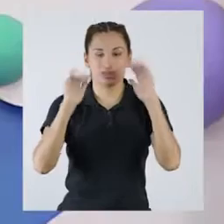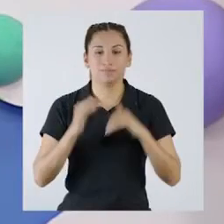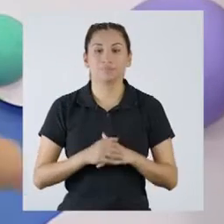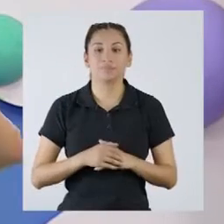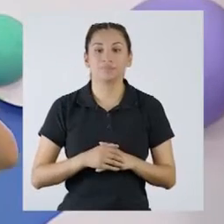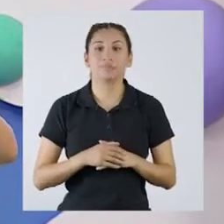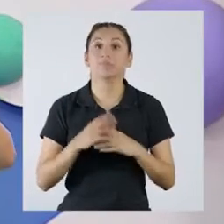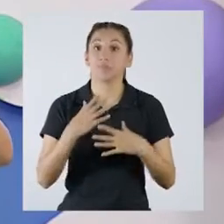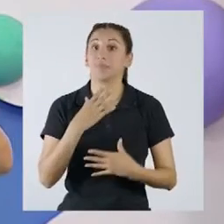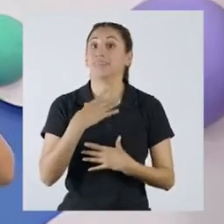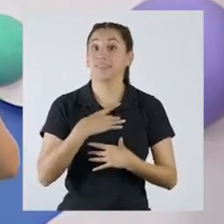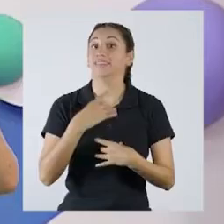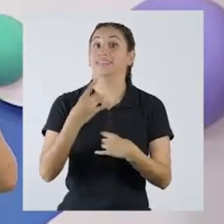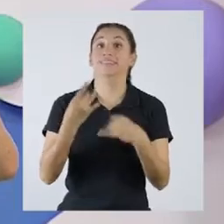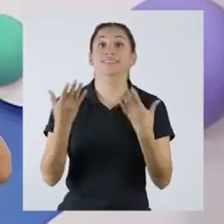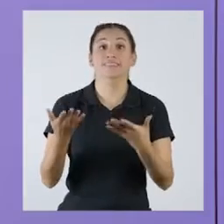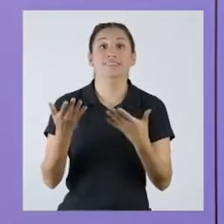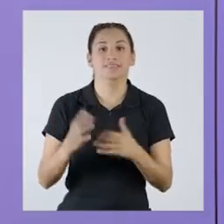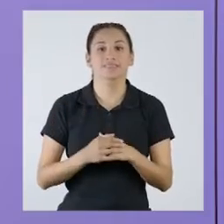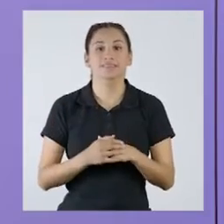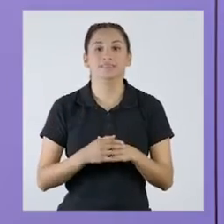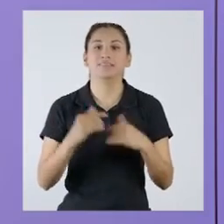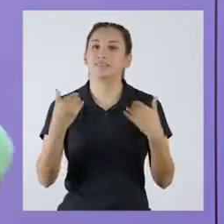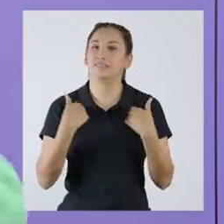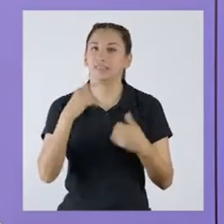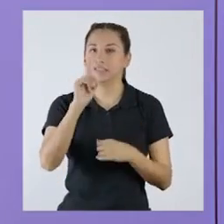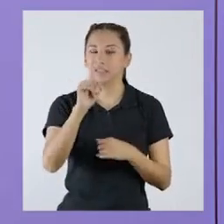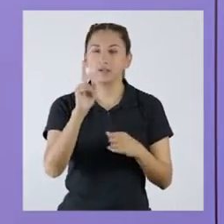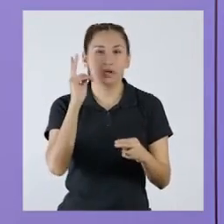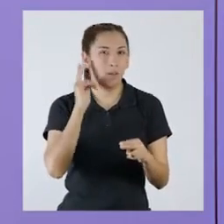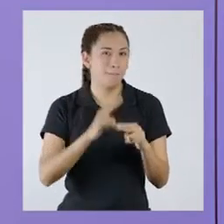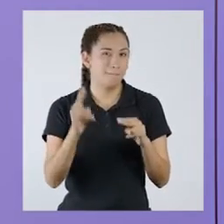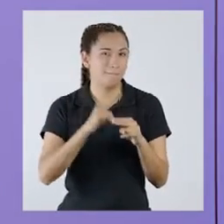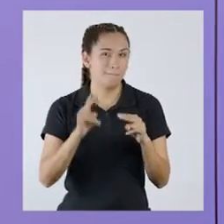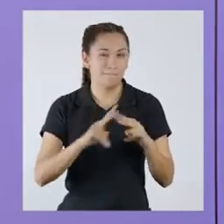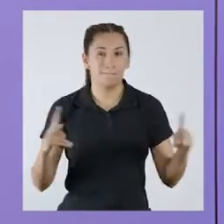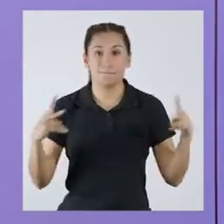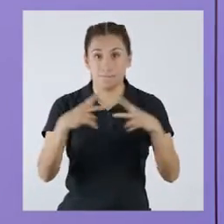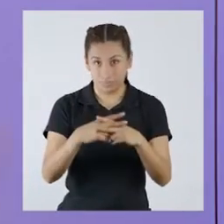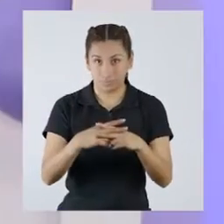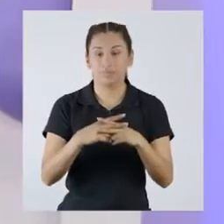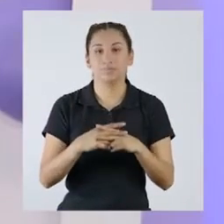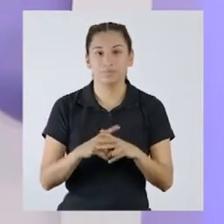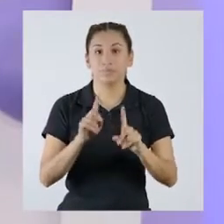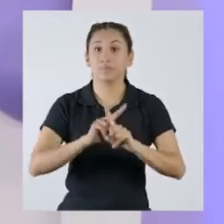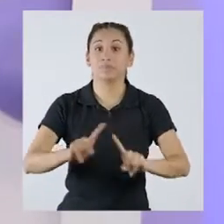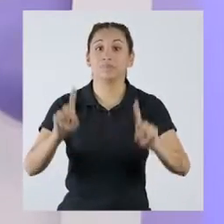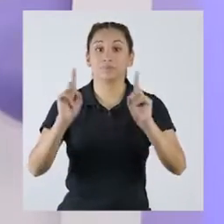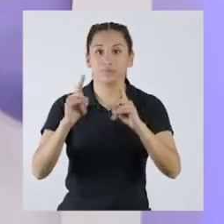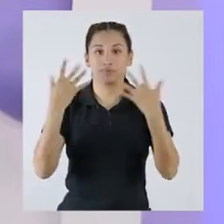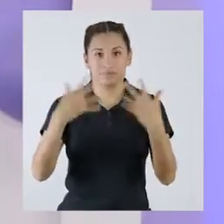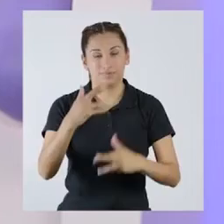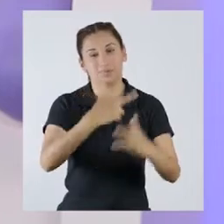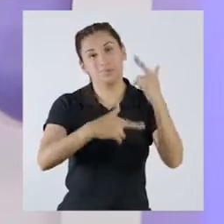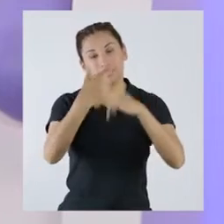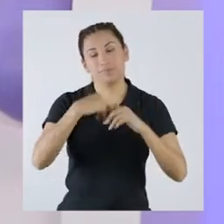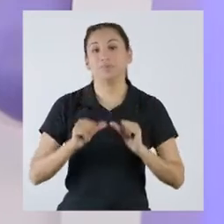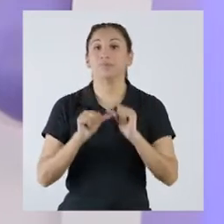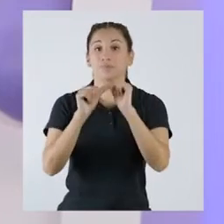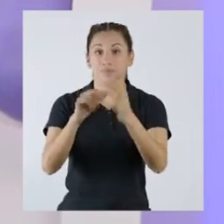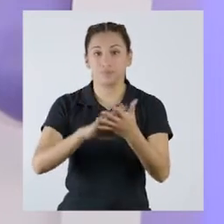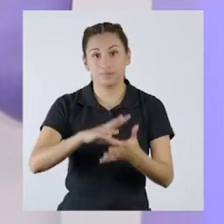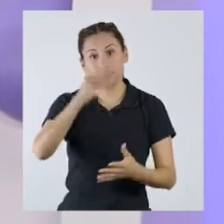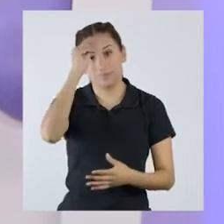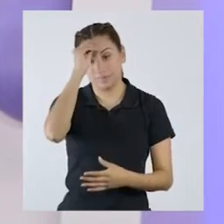Adiós. ¡Qué interesante! Tenemos que hacer una breve pausa. Pero ya volvemos para